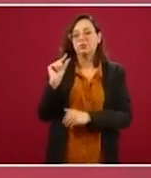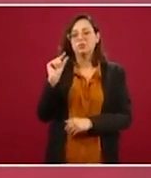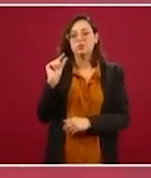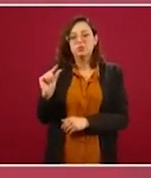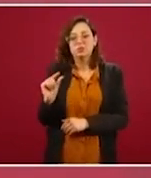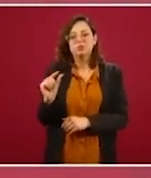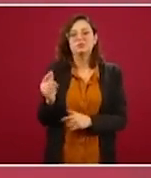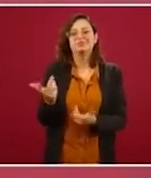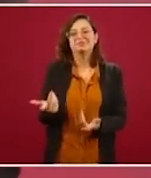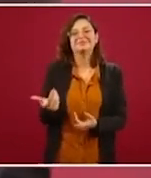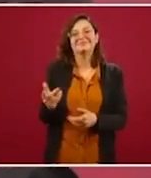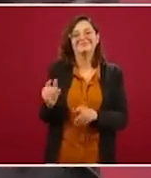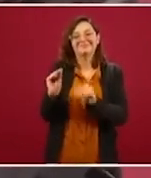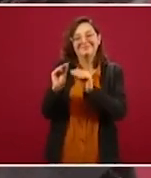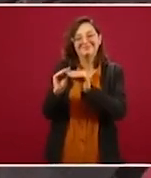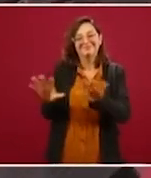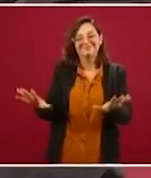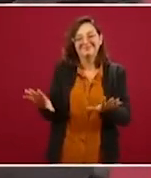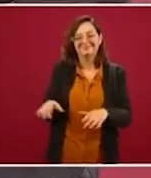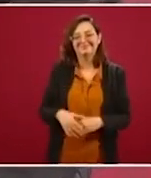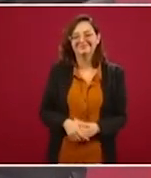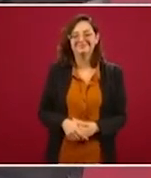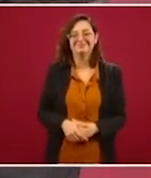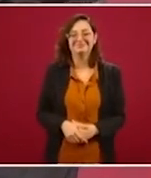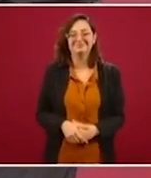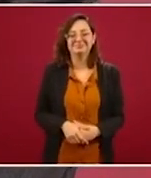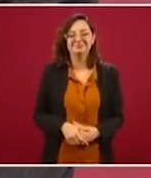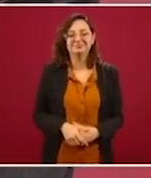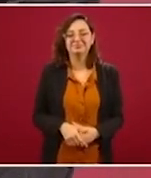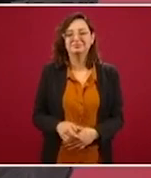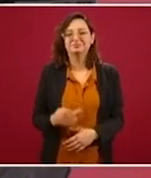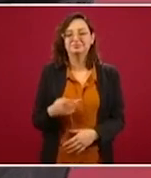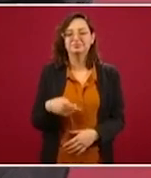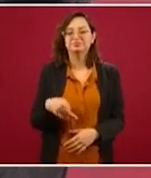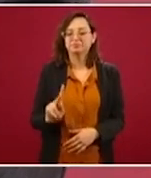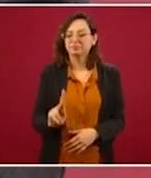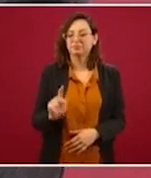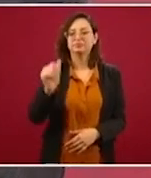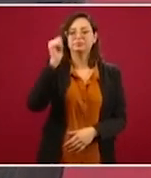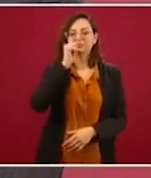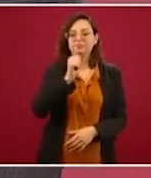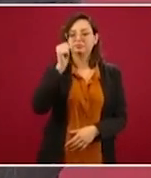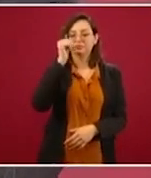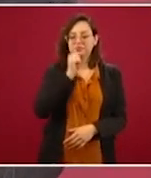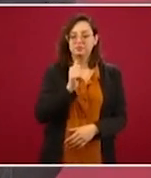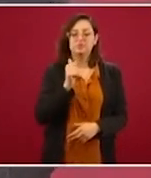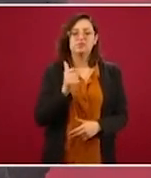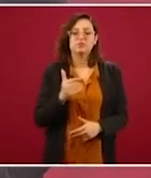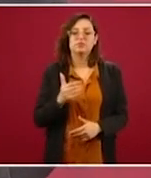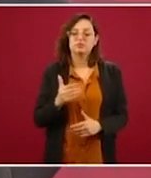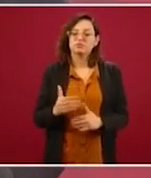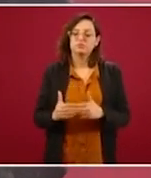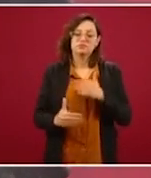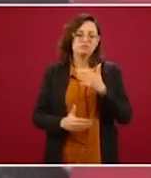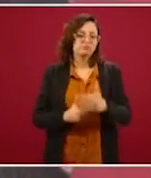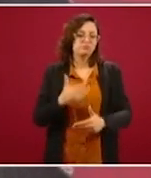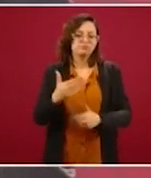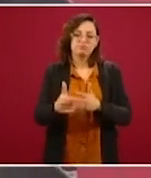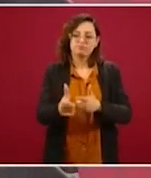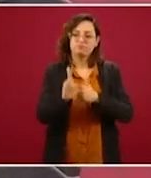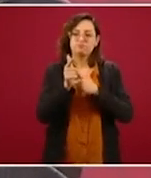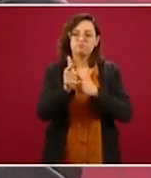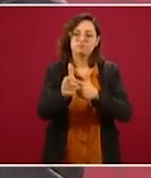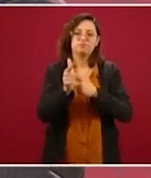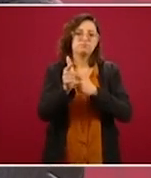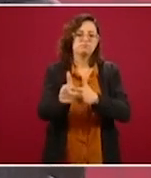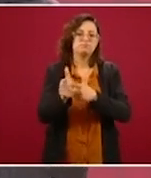es bendito, pero siempre se va a mantener de conformidad con